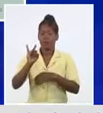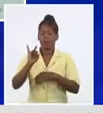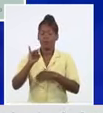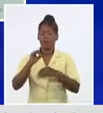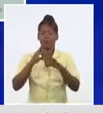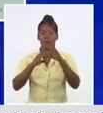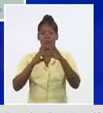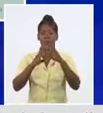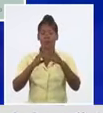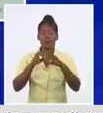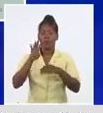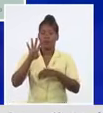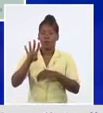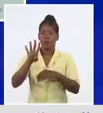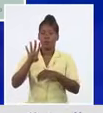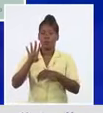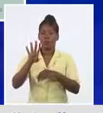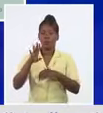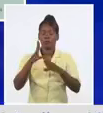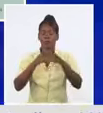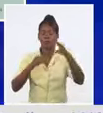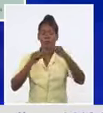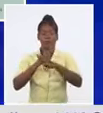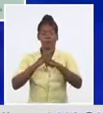Luna confirma 3 casos positivos.